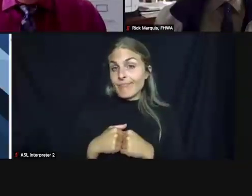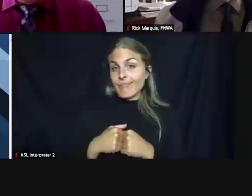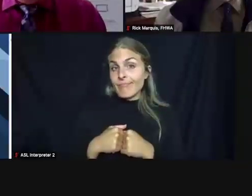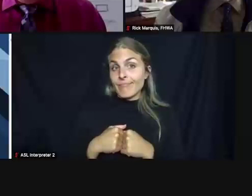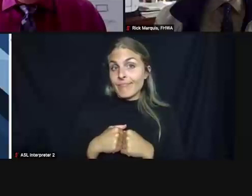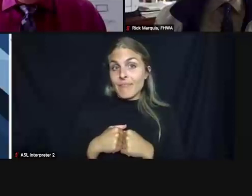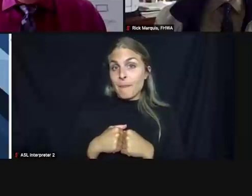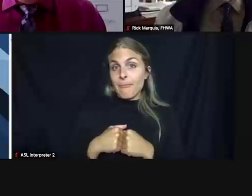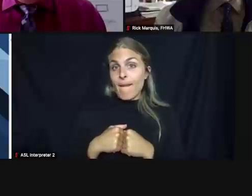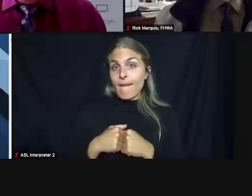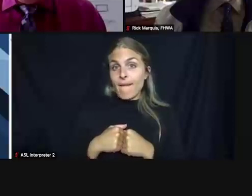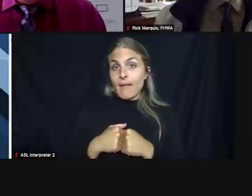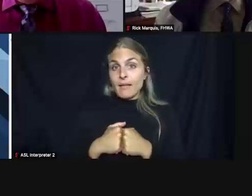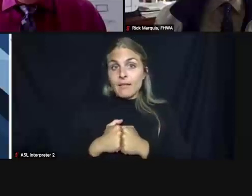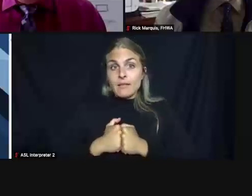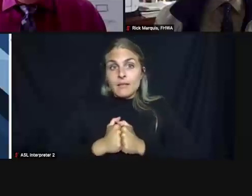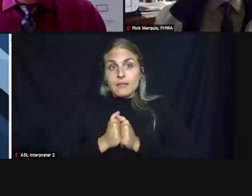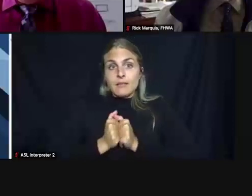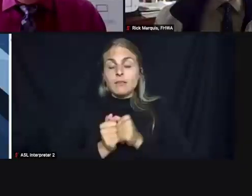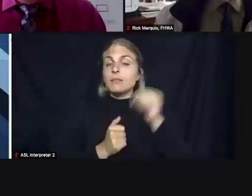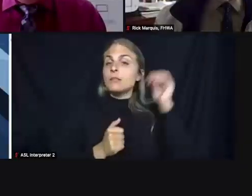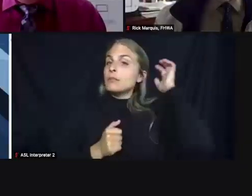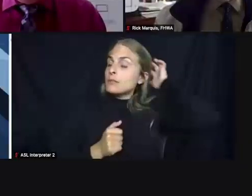Mr. Zerchowski. Can you hear me?